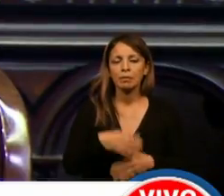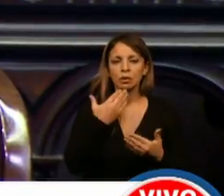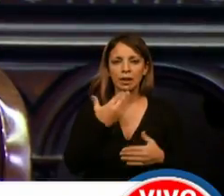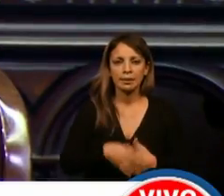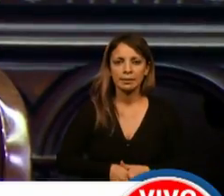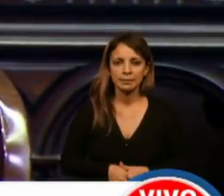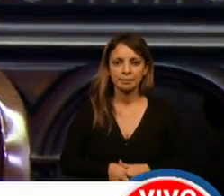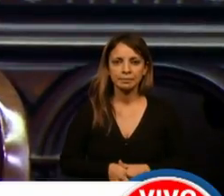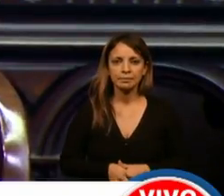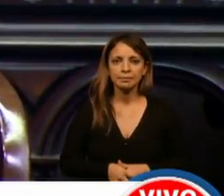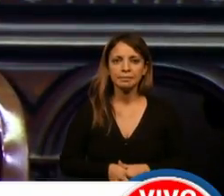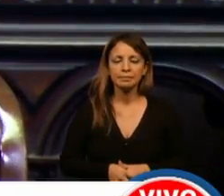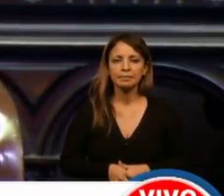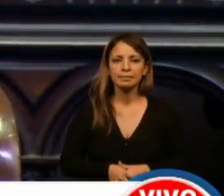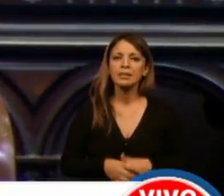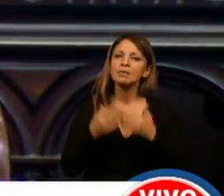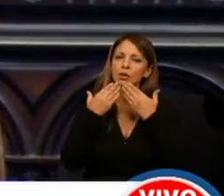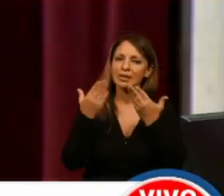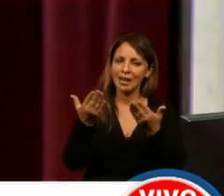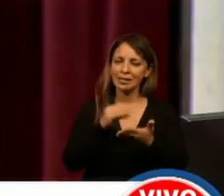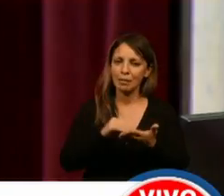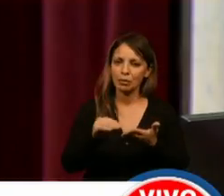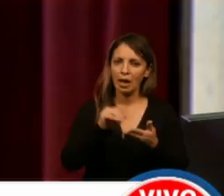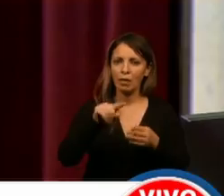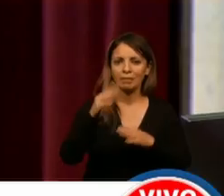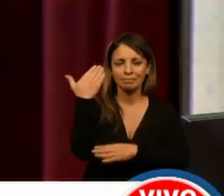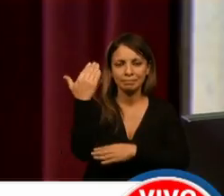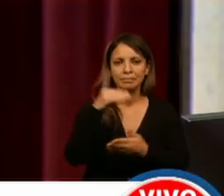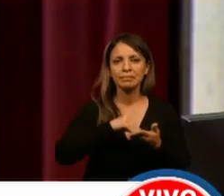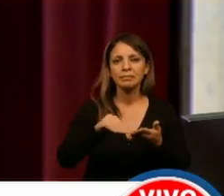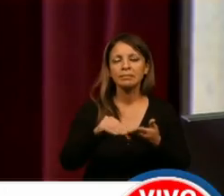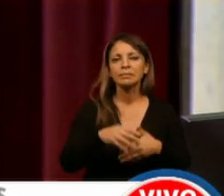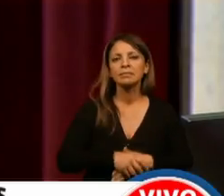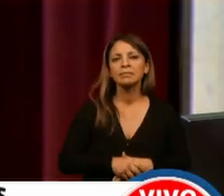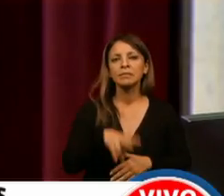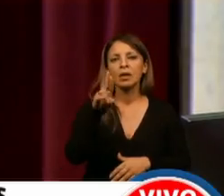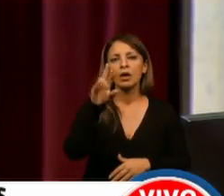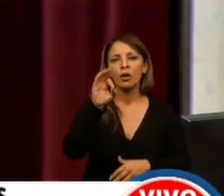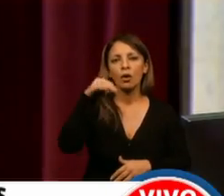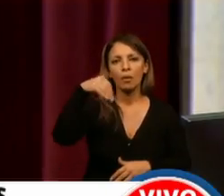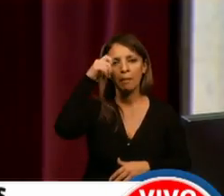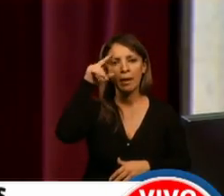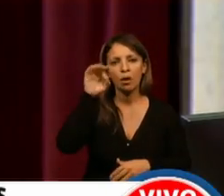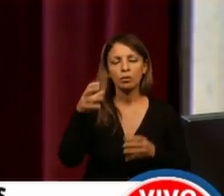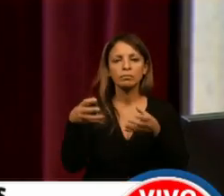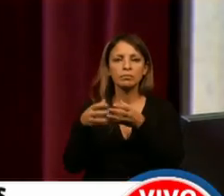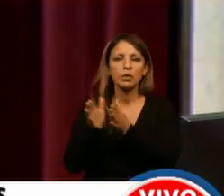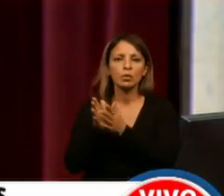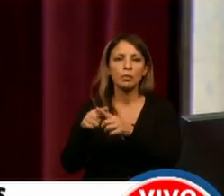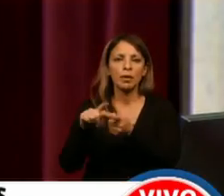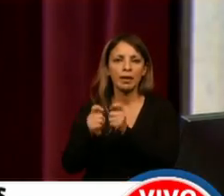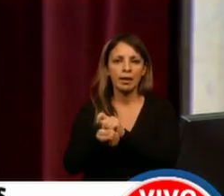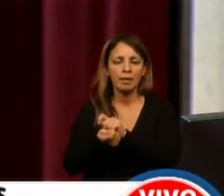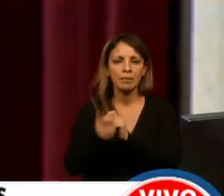gracias presidente muchas gracias diputado tierra palabra el diputado víctor hugo romero juntos por el cambio